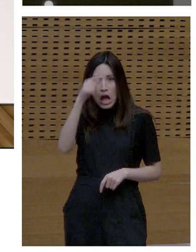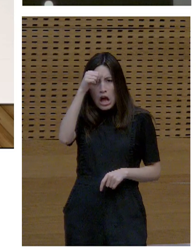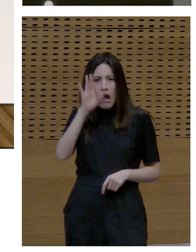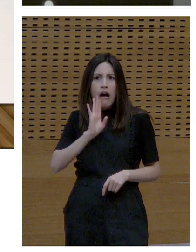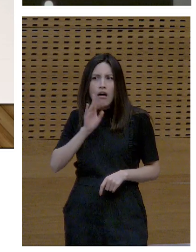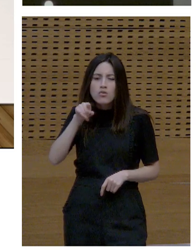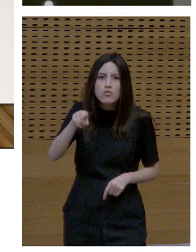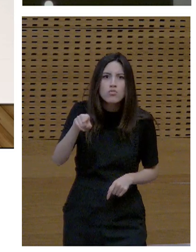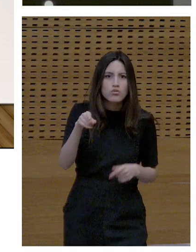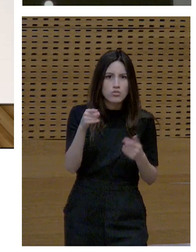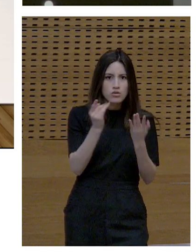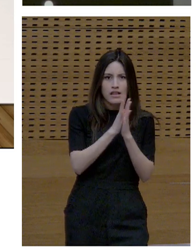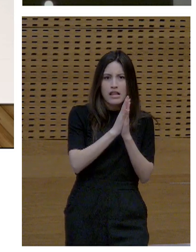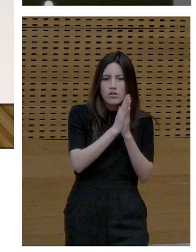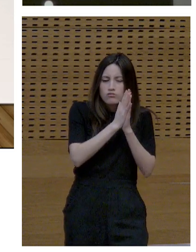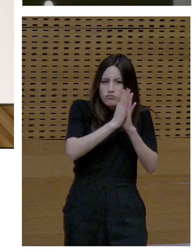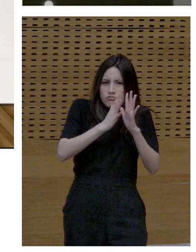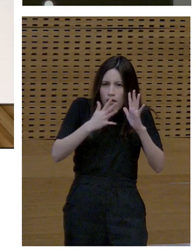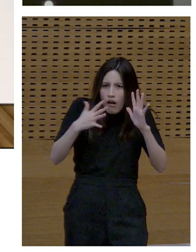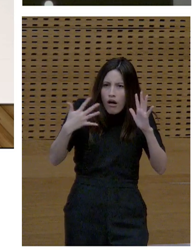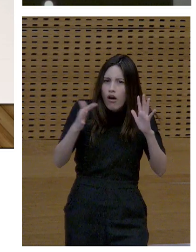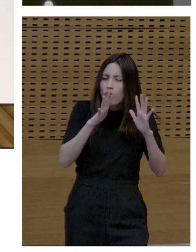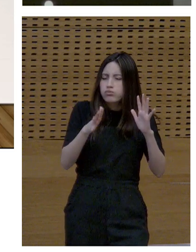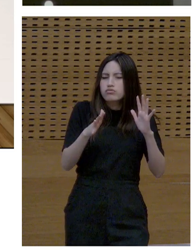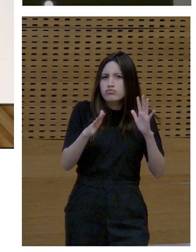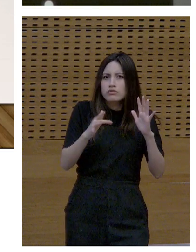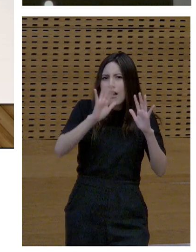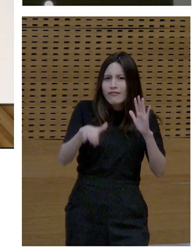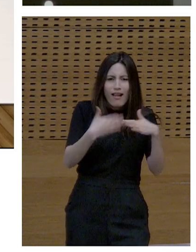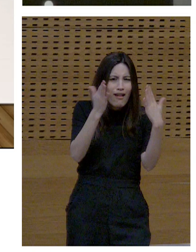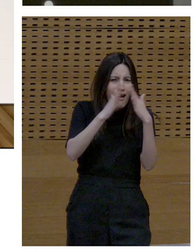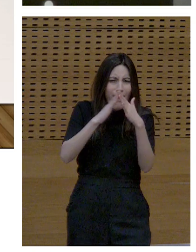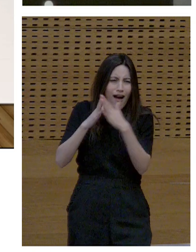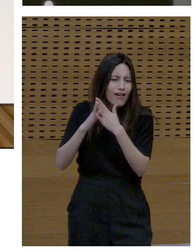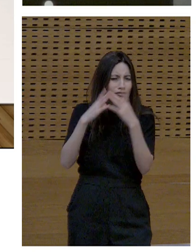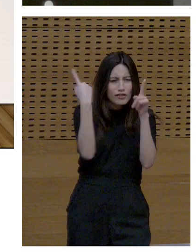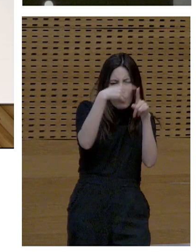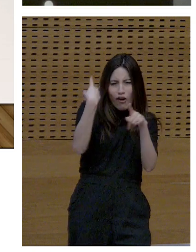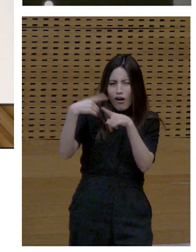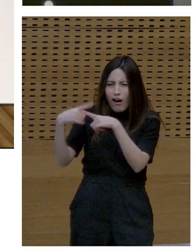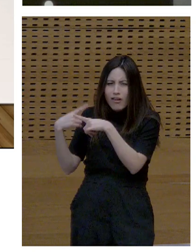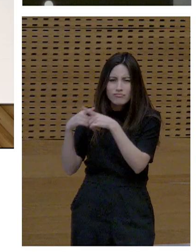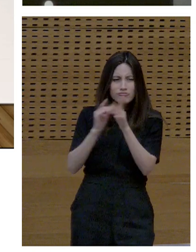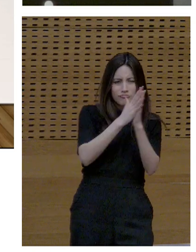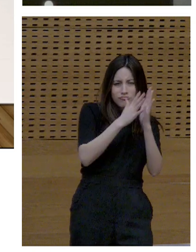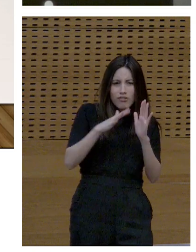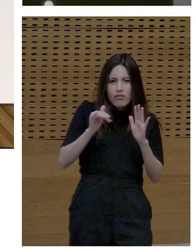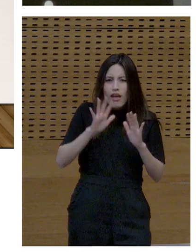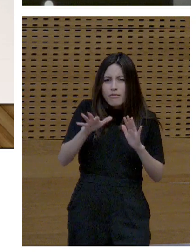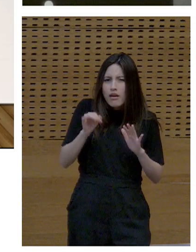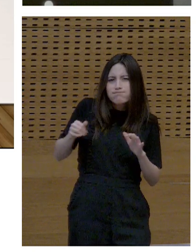de obra porque tenía mucha inestabilidad para andar y entonces su casa estaba llena de puntales de obra y él se iba desplazando cogido los